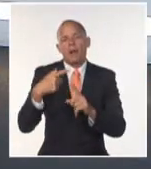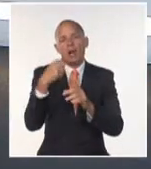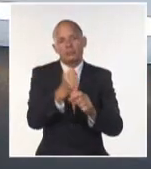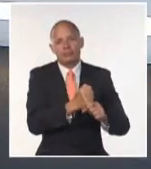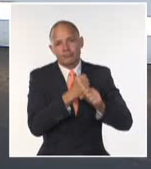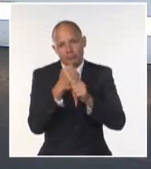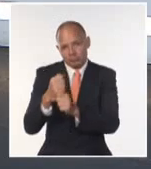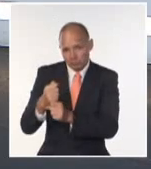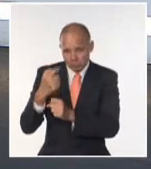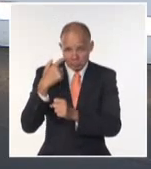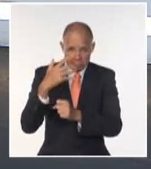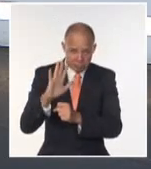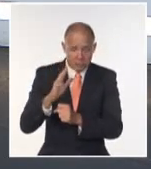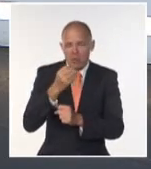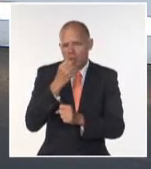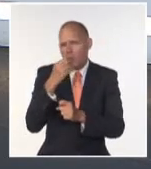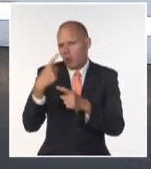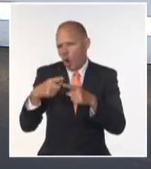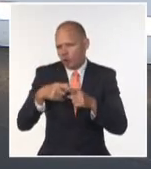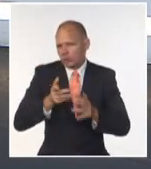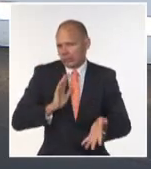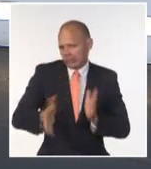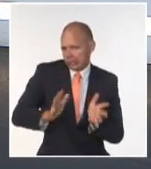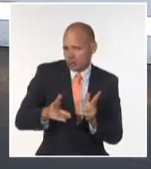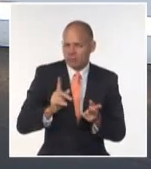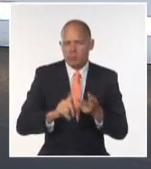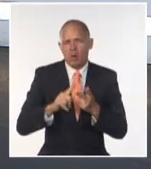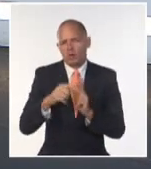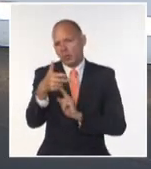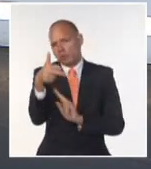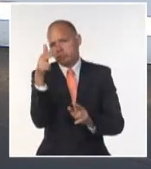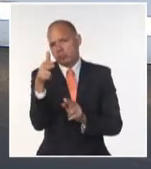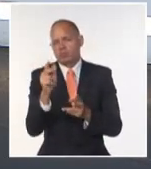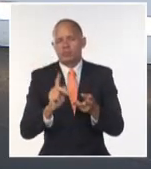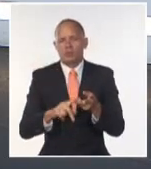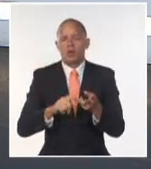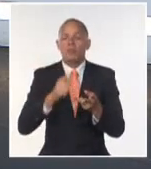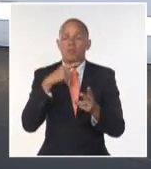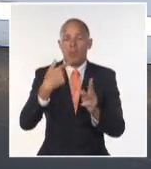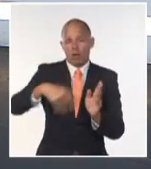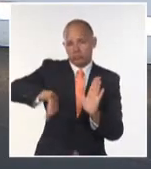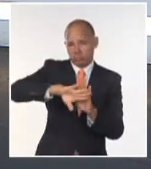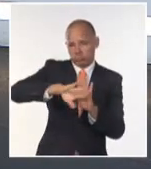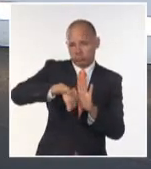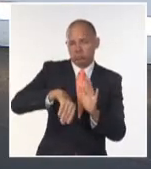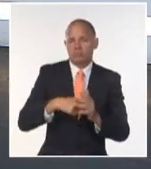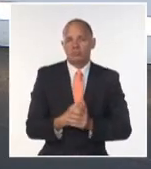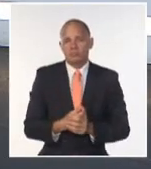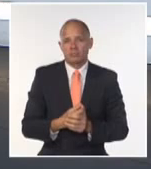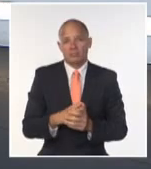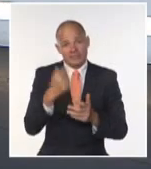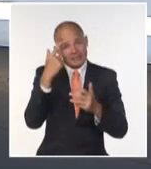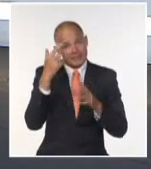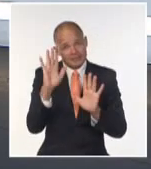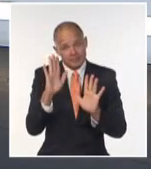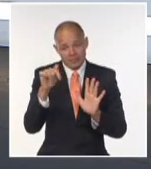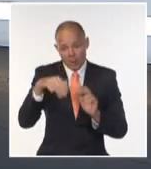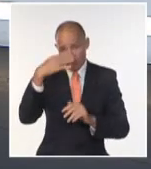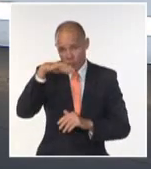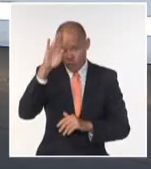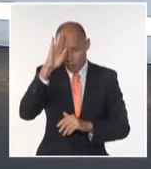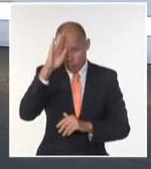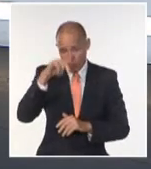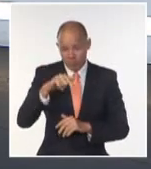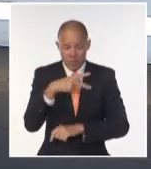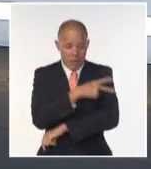son descartables otras como el atletismo el tiro deportivo y el Taiwan no olvidemos que Cuba es el único país